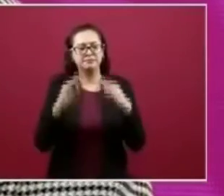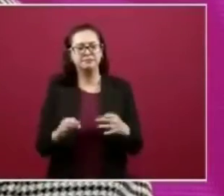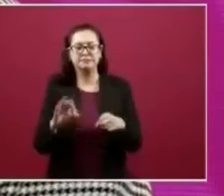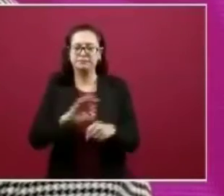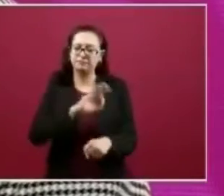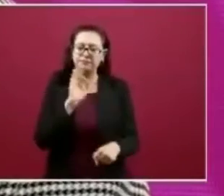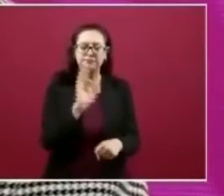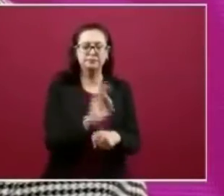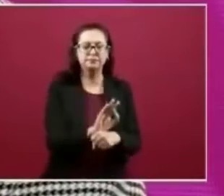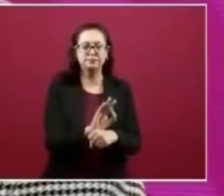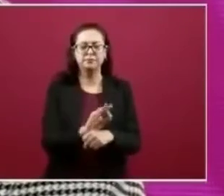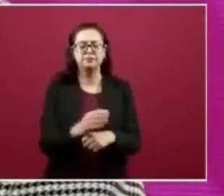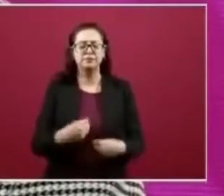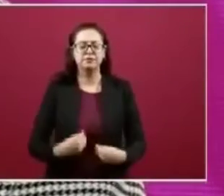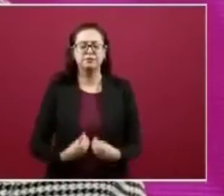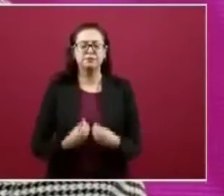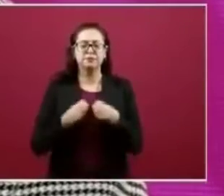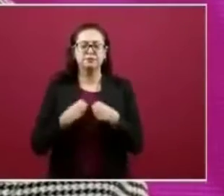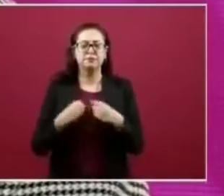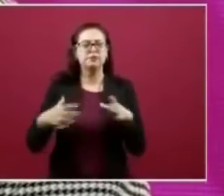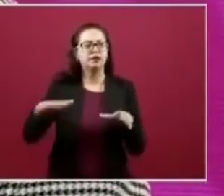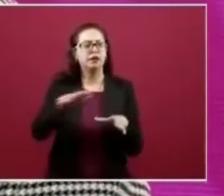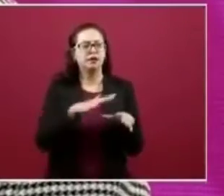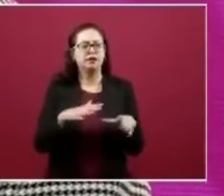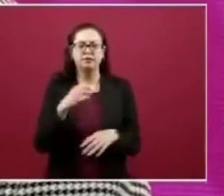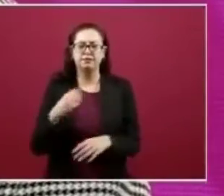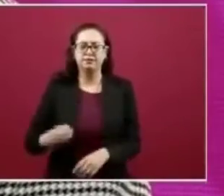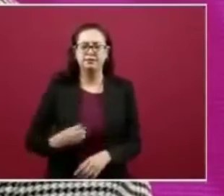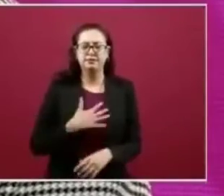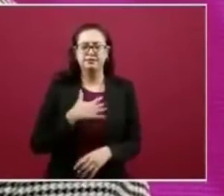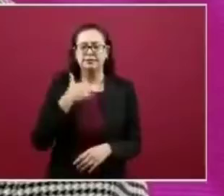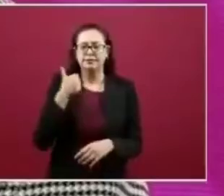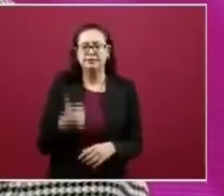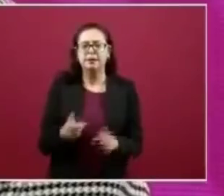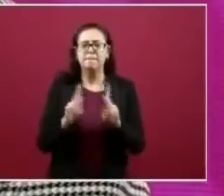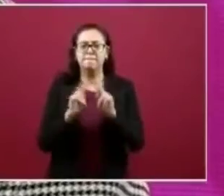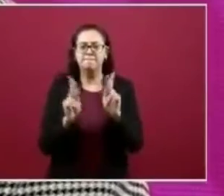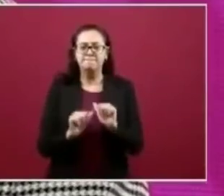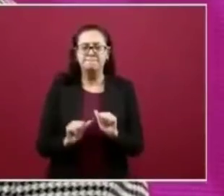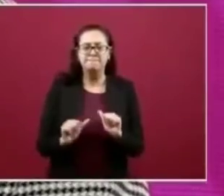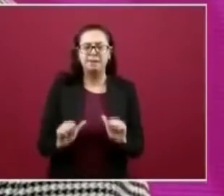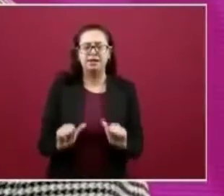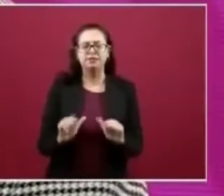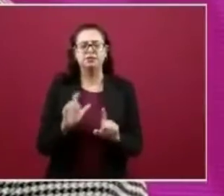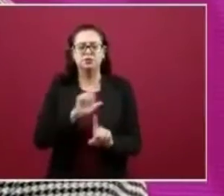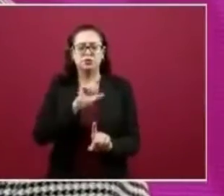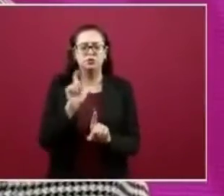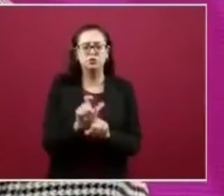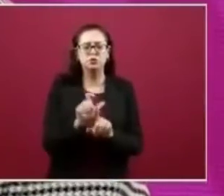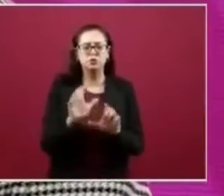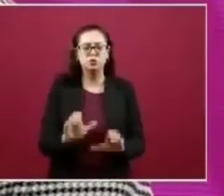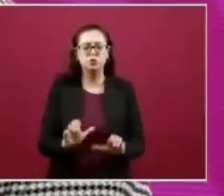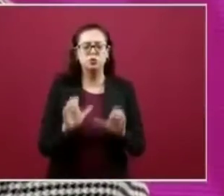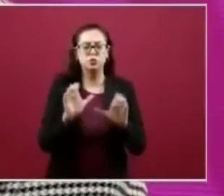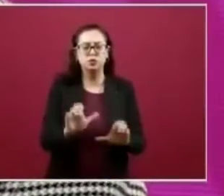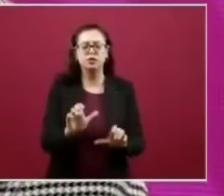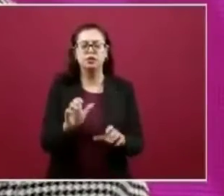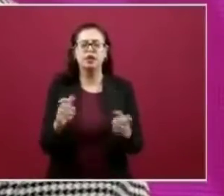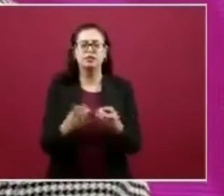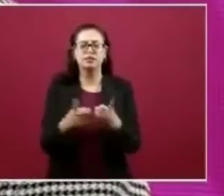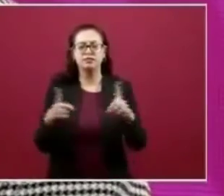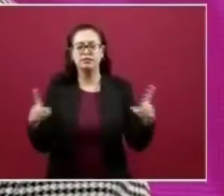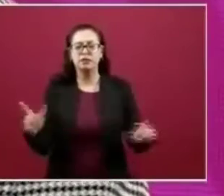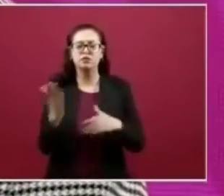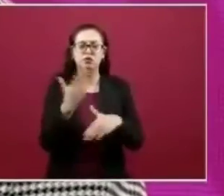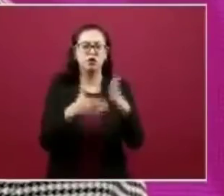vida con mayor bienestar social, con paz, con seguridad y con oportunidades de desarrollo y